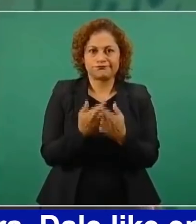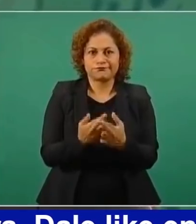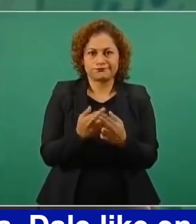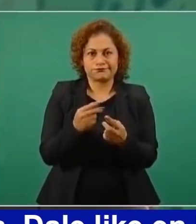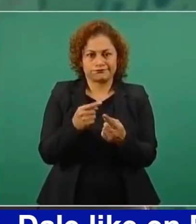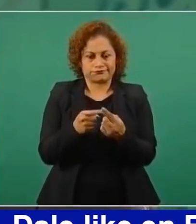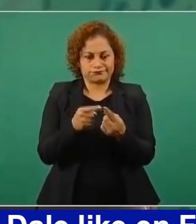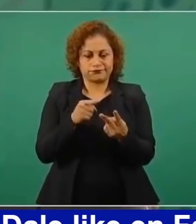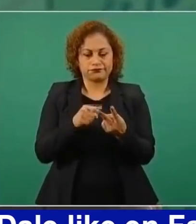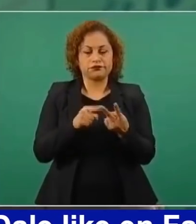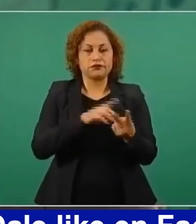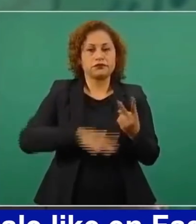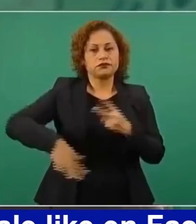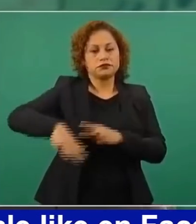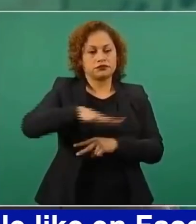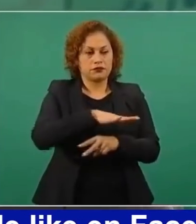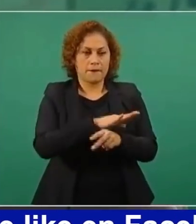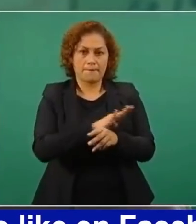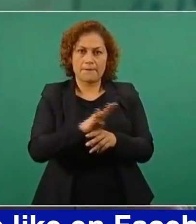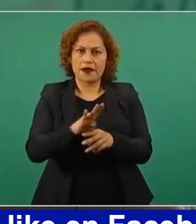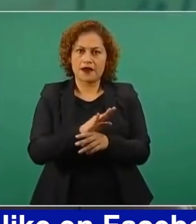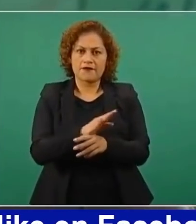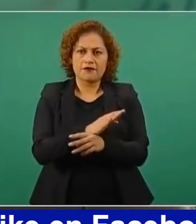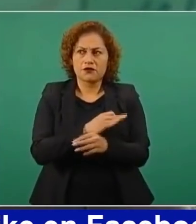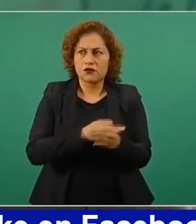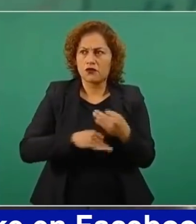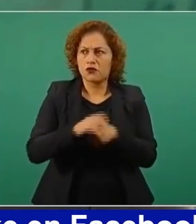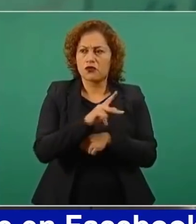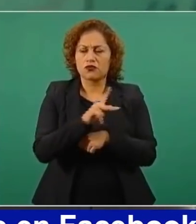mejoran las condiciones de vida, de trabajo,